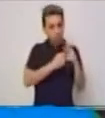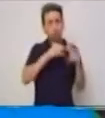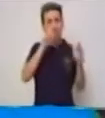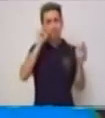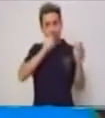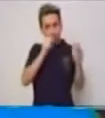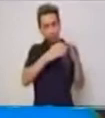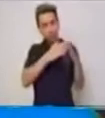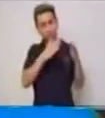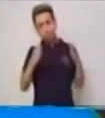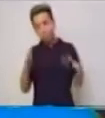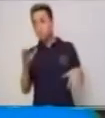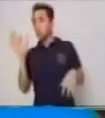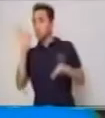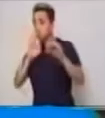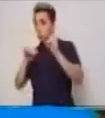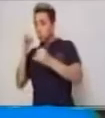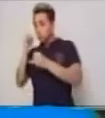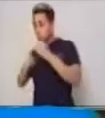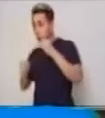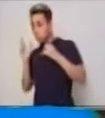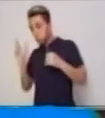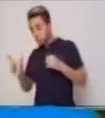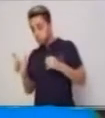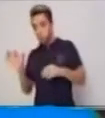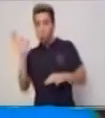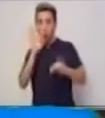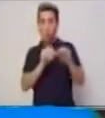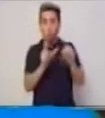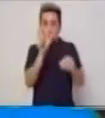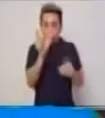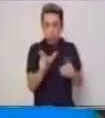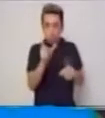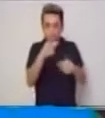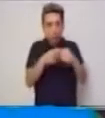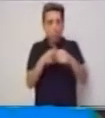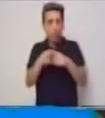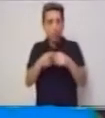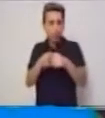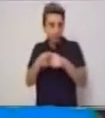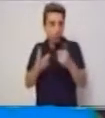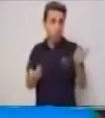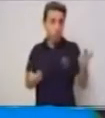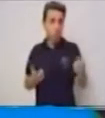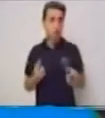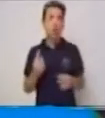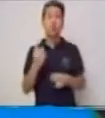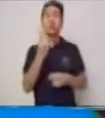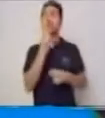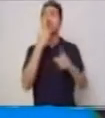final o en medio. Y no solamente pueden ser personas,